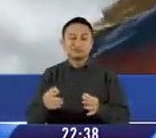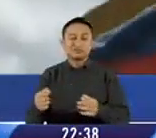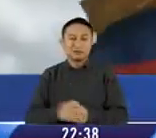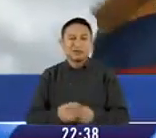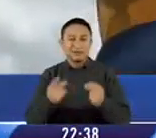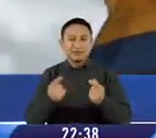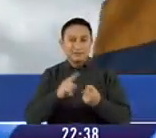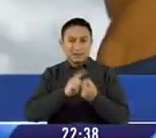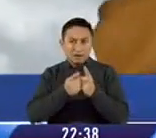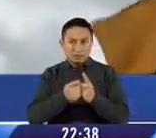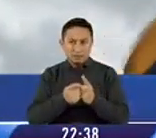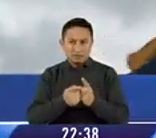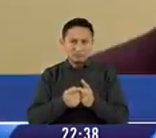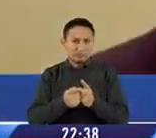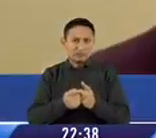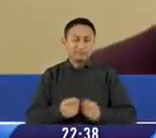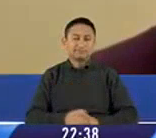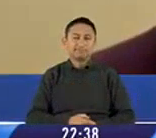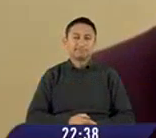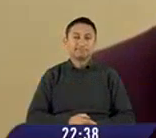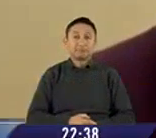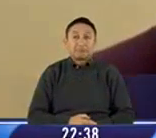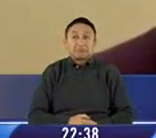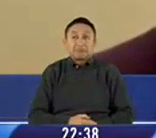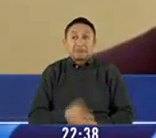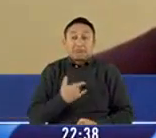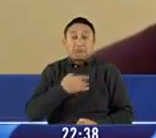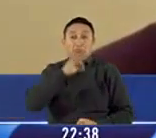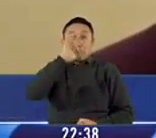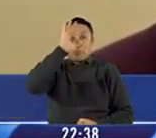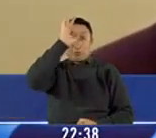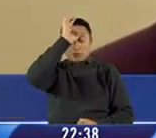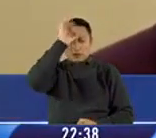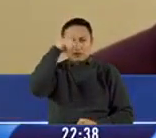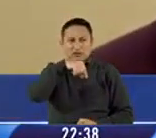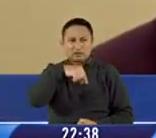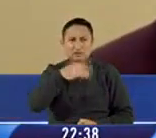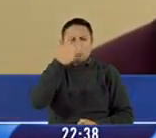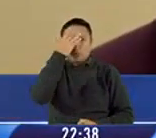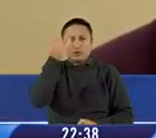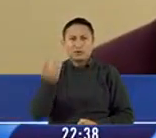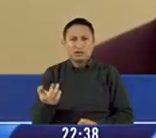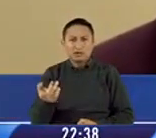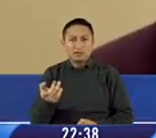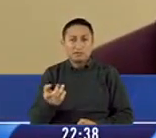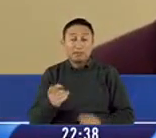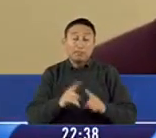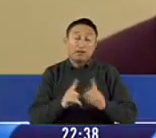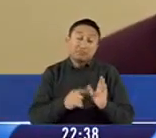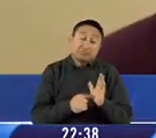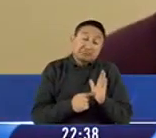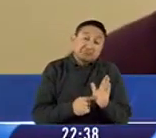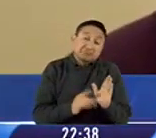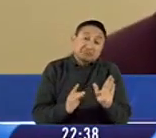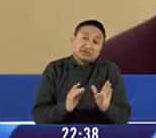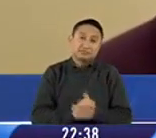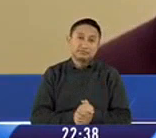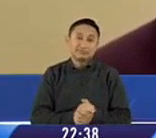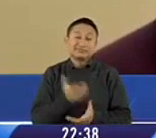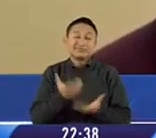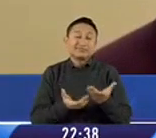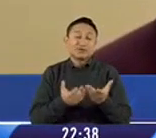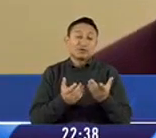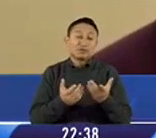prontitud la transición gubernamental. No sabemos en realidad cuáles son los intereses, pero se puede reflejar que podría